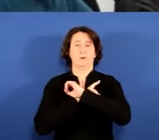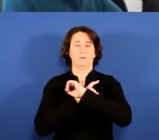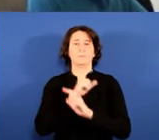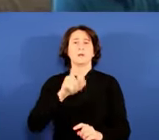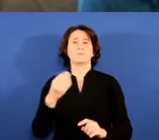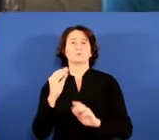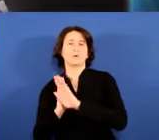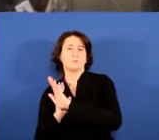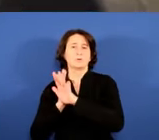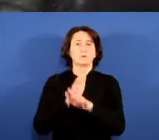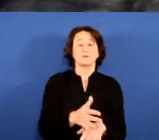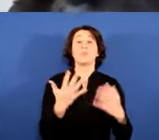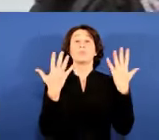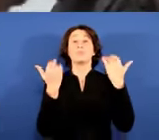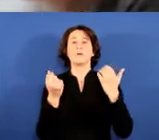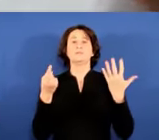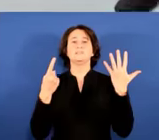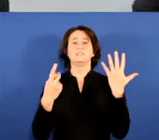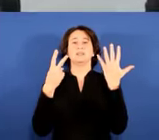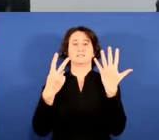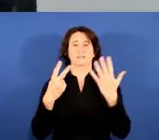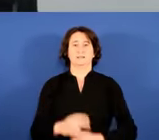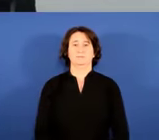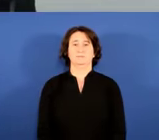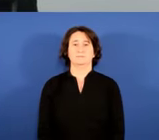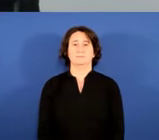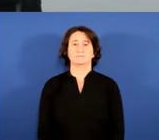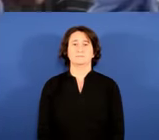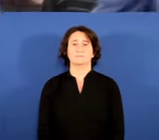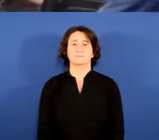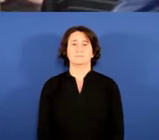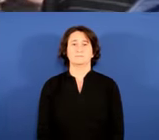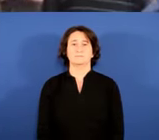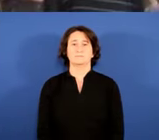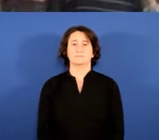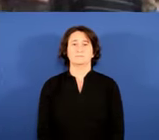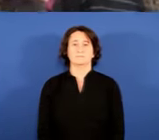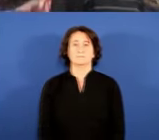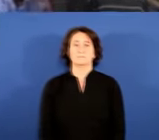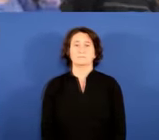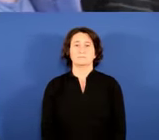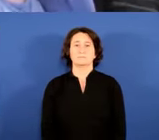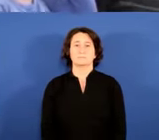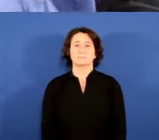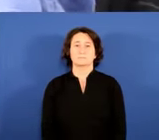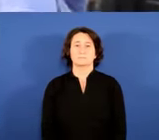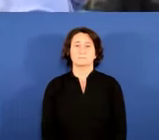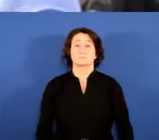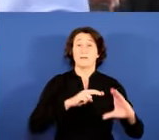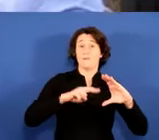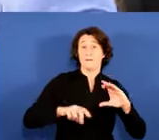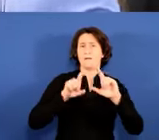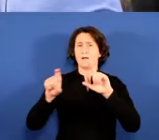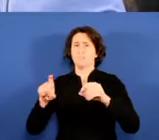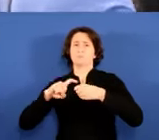6 de noviembre al Palacio Euskalduna de Bilbao, donde las empresas participantes han mantenido más de 500 encuentros y entrevistas de